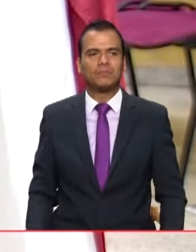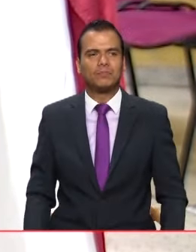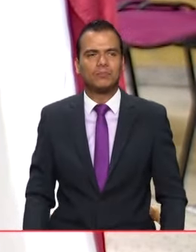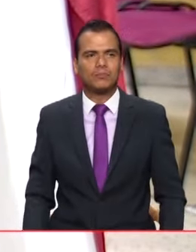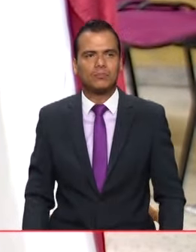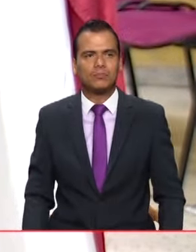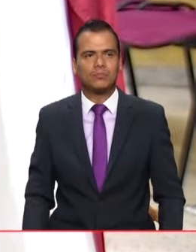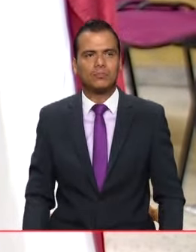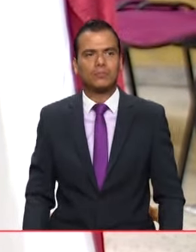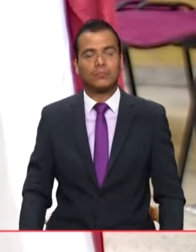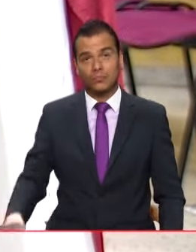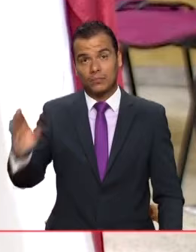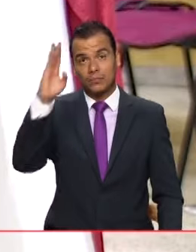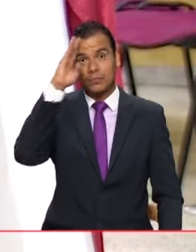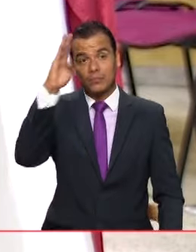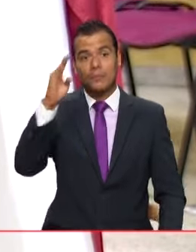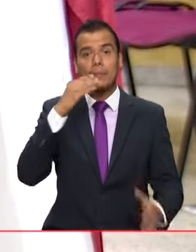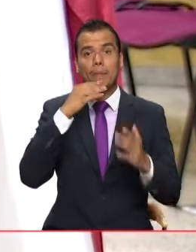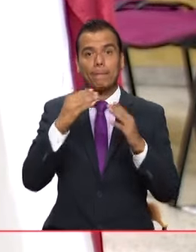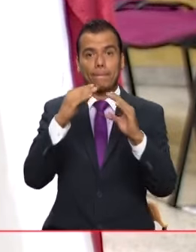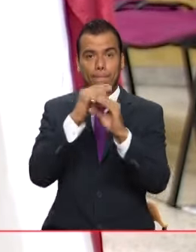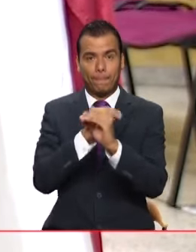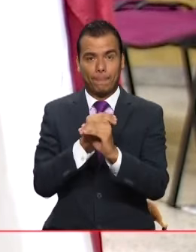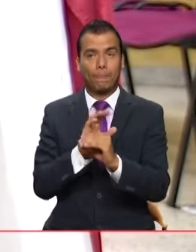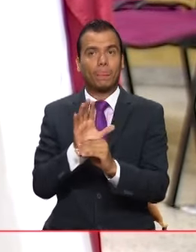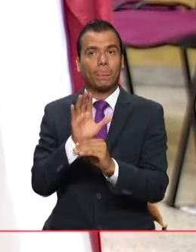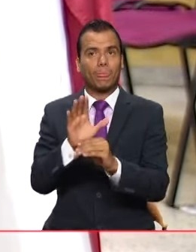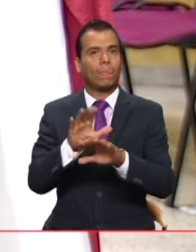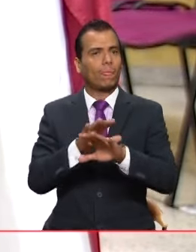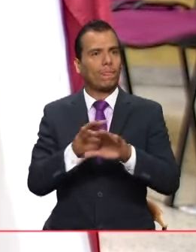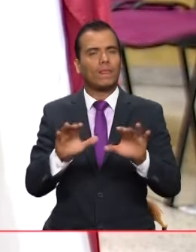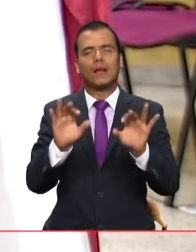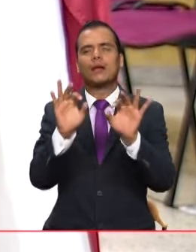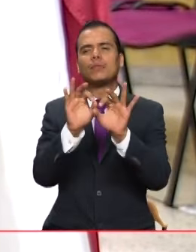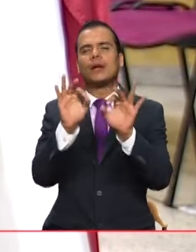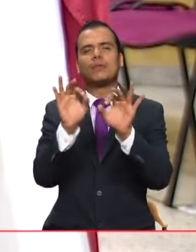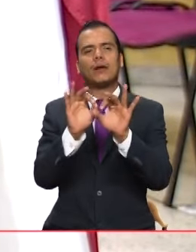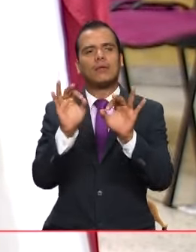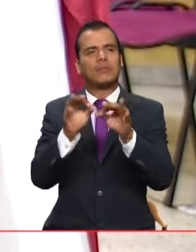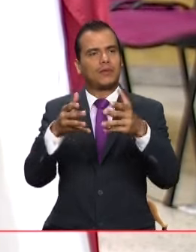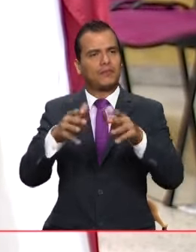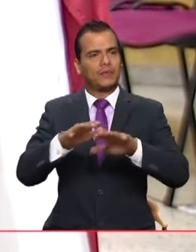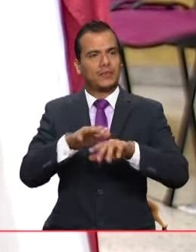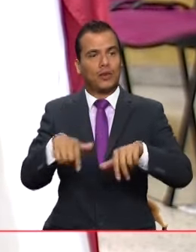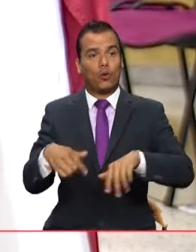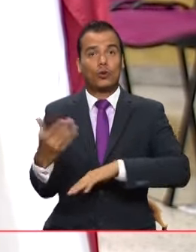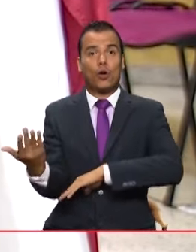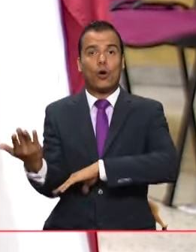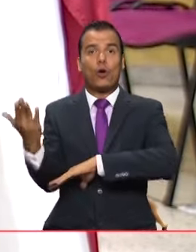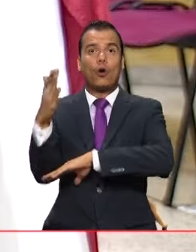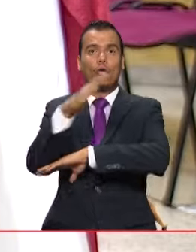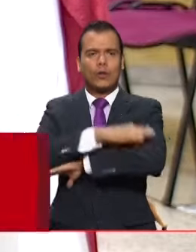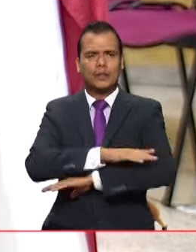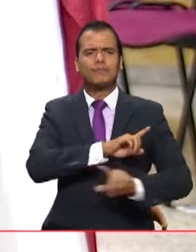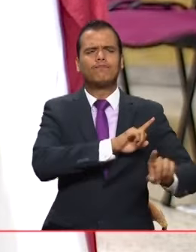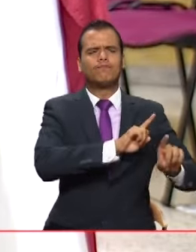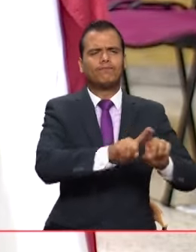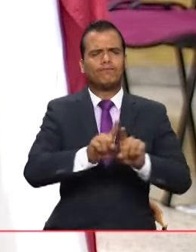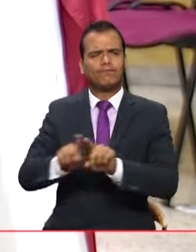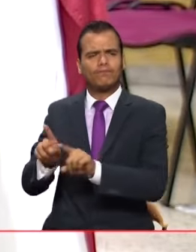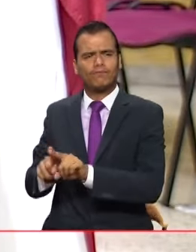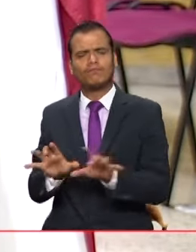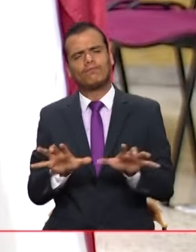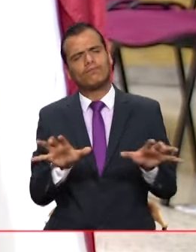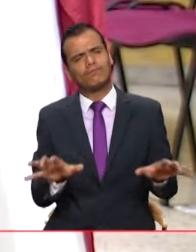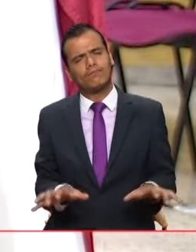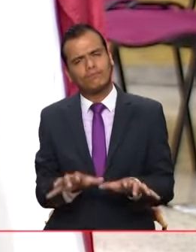tefa Buenas noches pues los homenajes han finalizado y durante todo el día se han llevado una serie de actividades que van desde